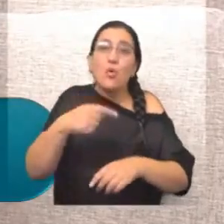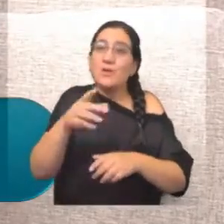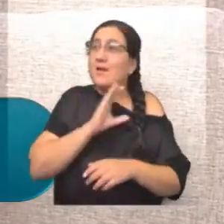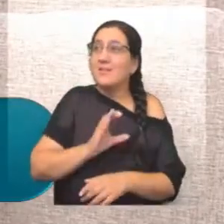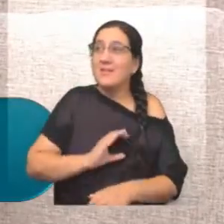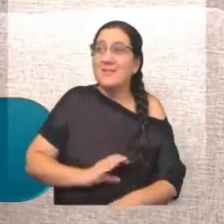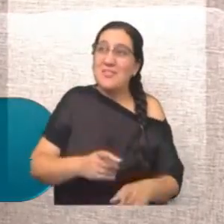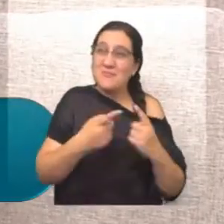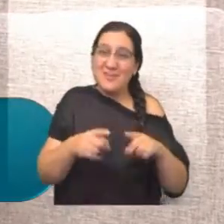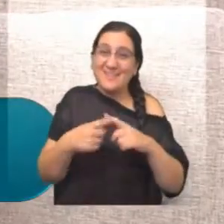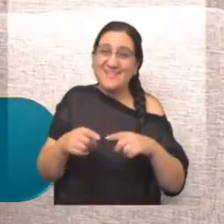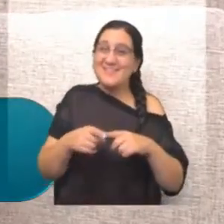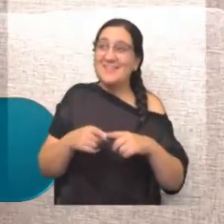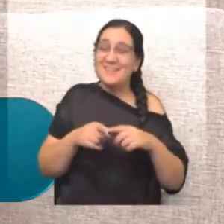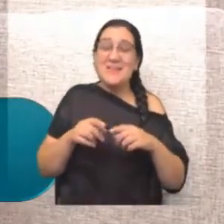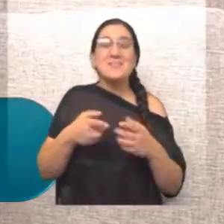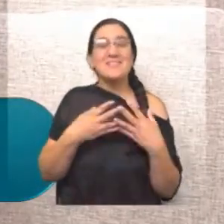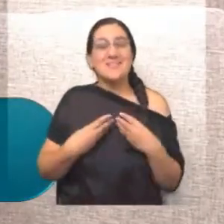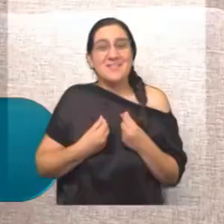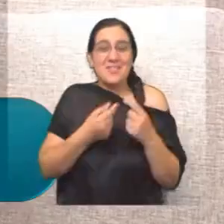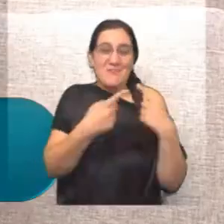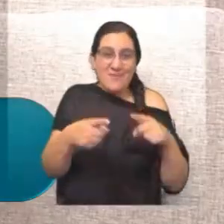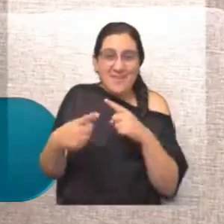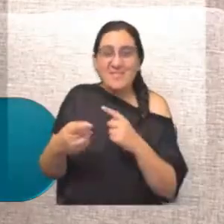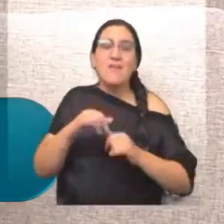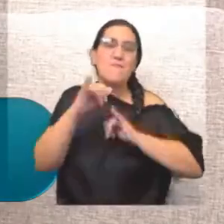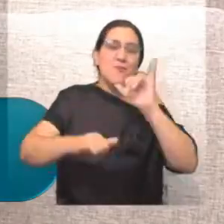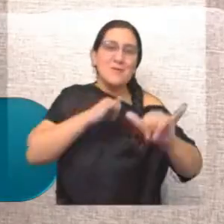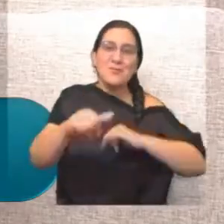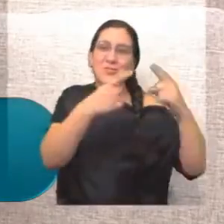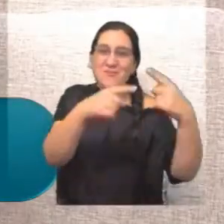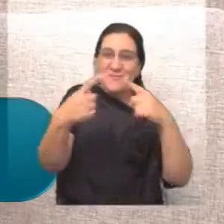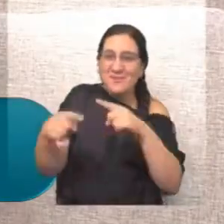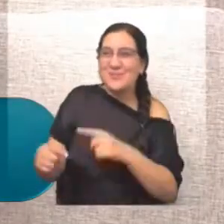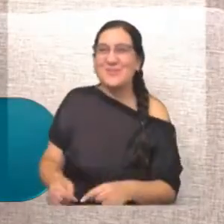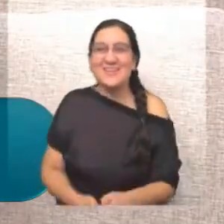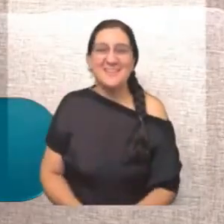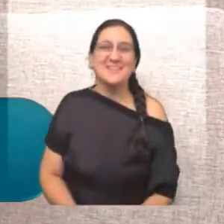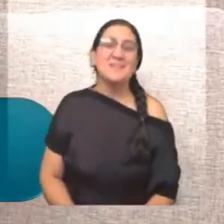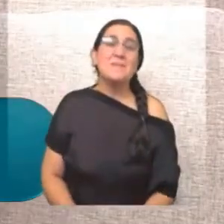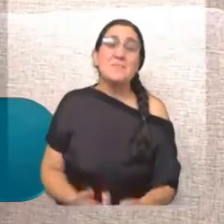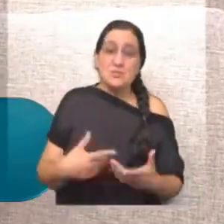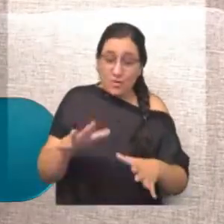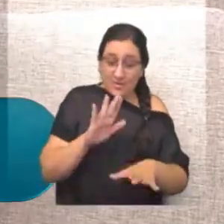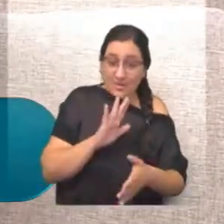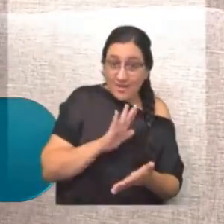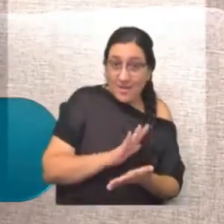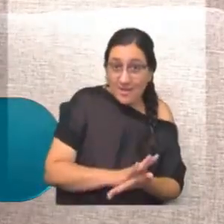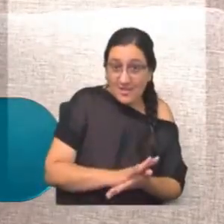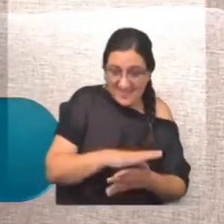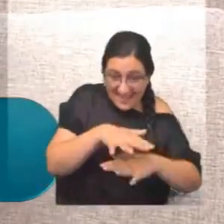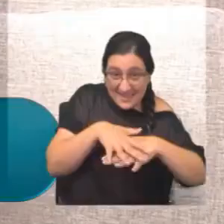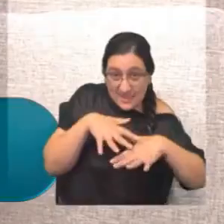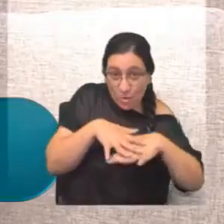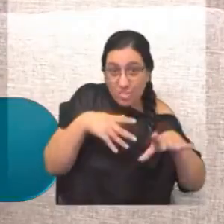Desde el punto de vista de sentir diferente, de transmitir información diferente. Entonces, después de una lesión, nos queda un tejido diferente.